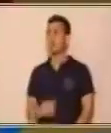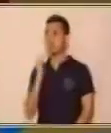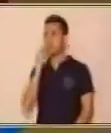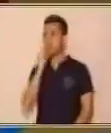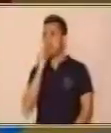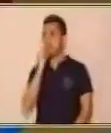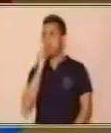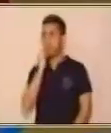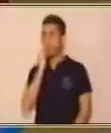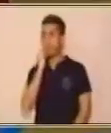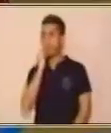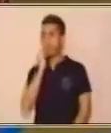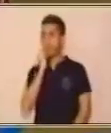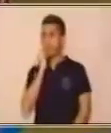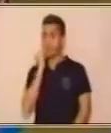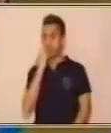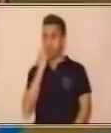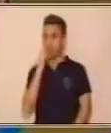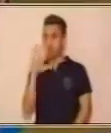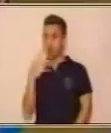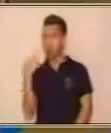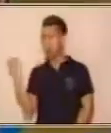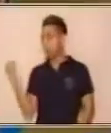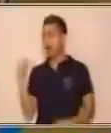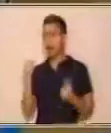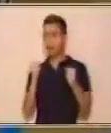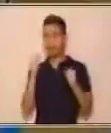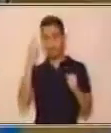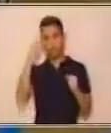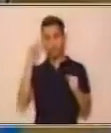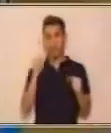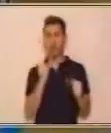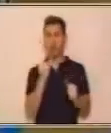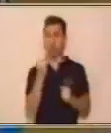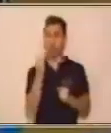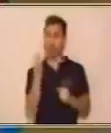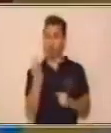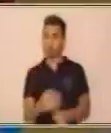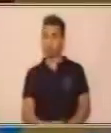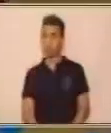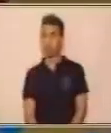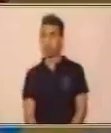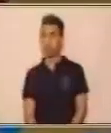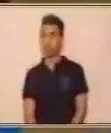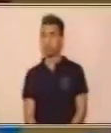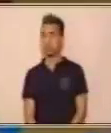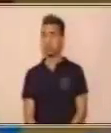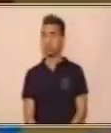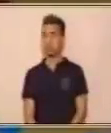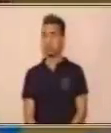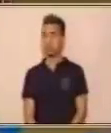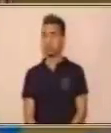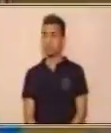hago de una forma algorítmica y numérica. Veamos.